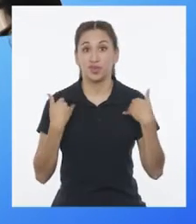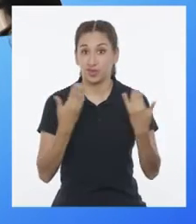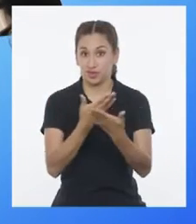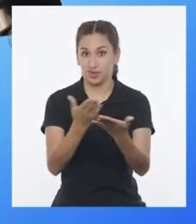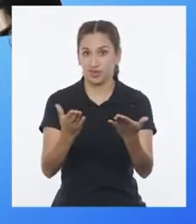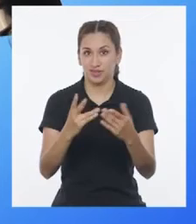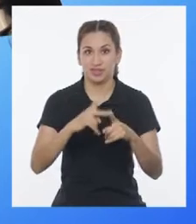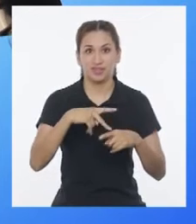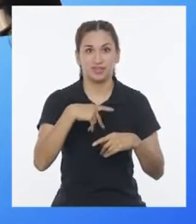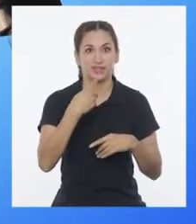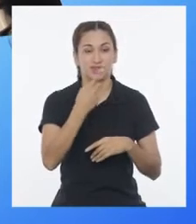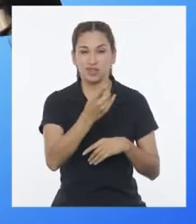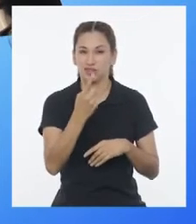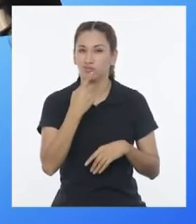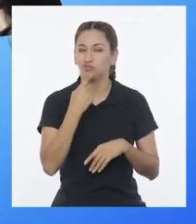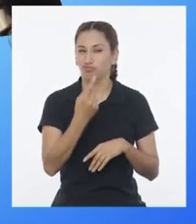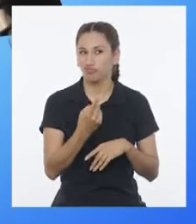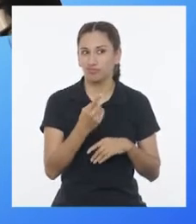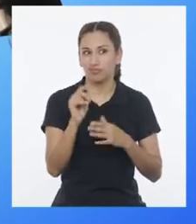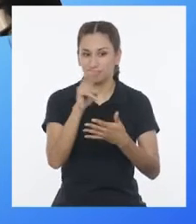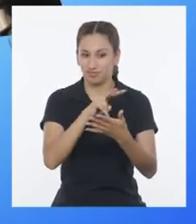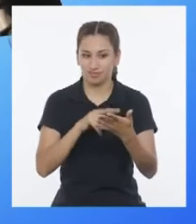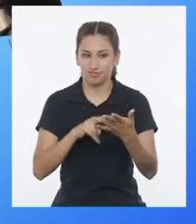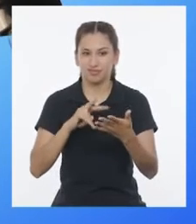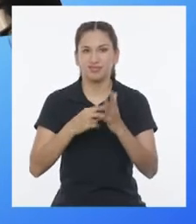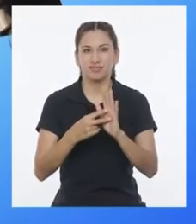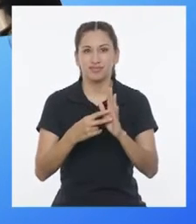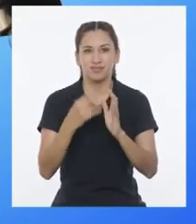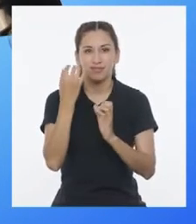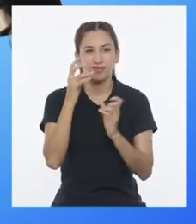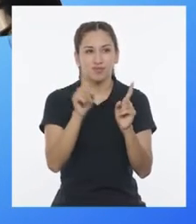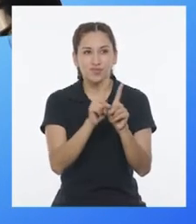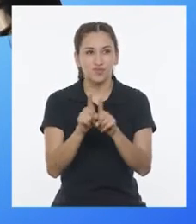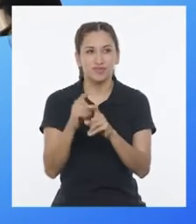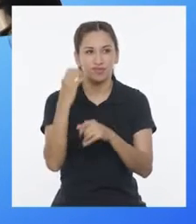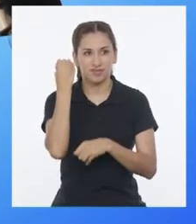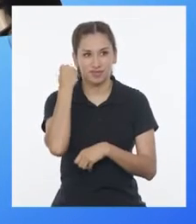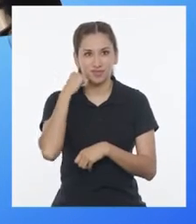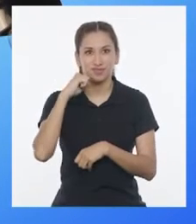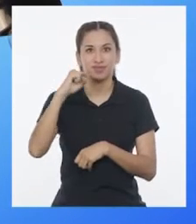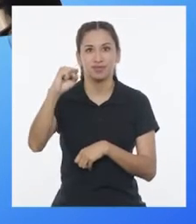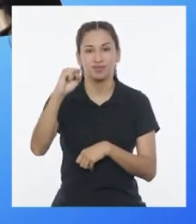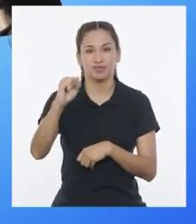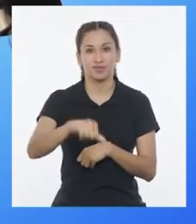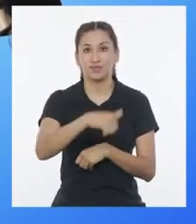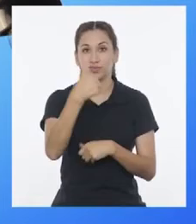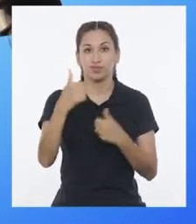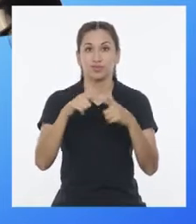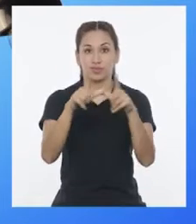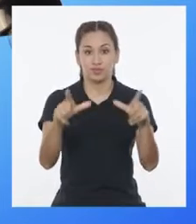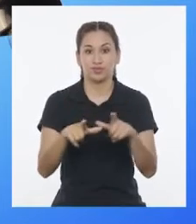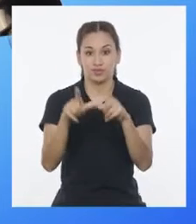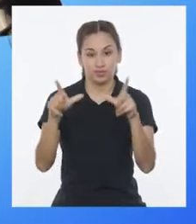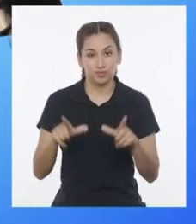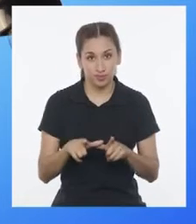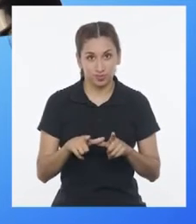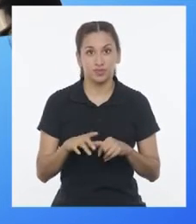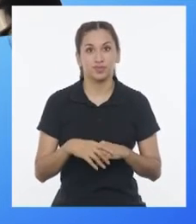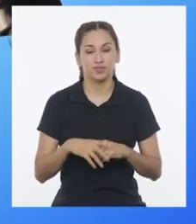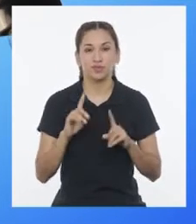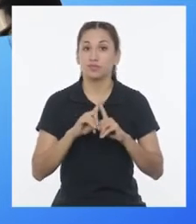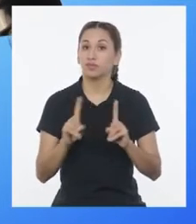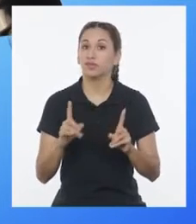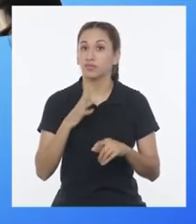Chicas y chicos, decimos que leer es una posibilidad de viajar, que nos transporta a otros espacios y